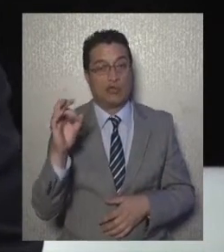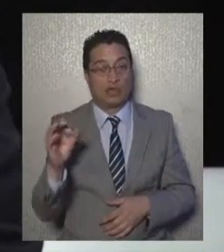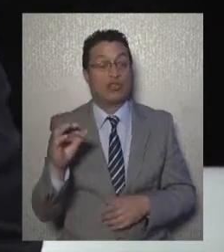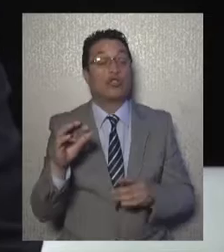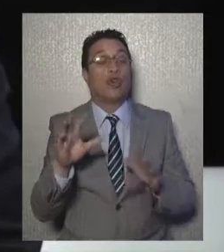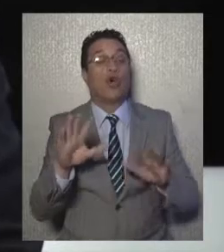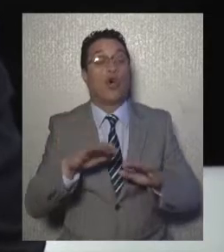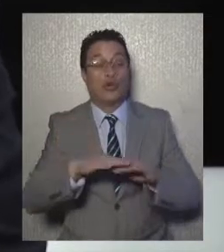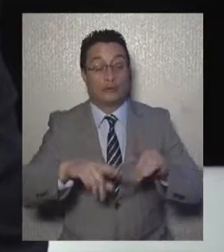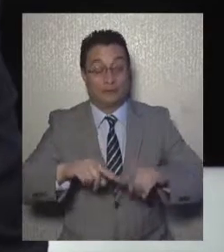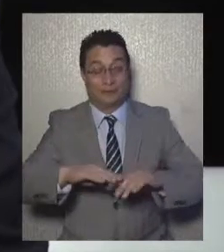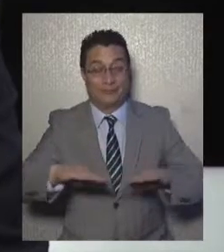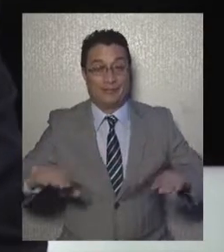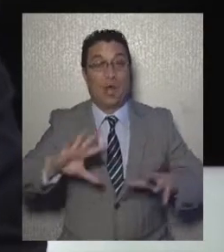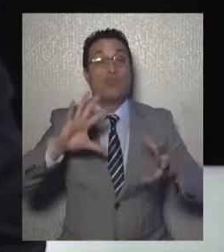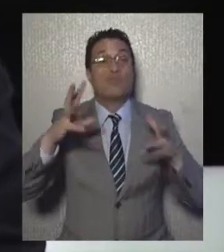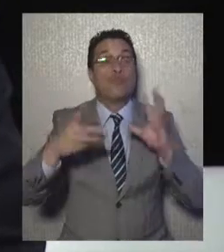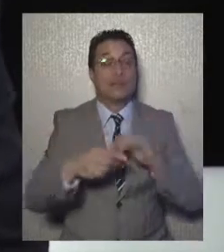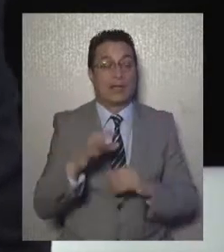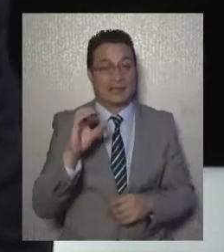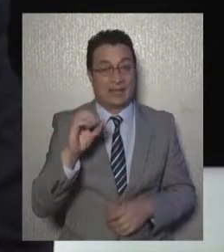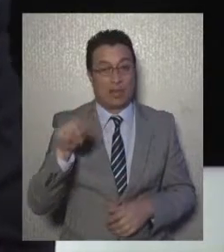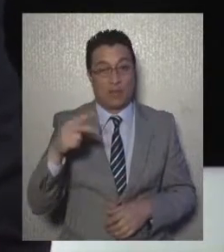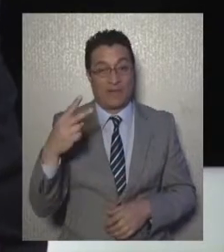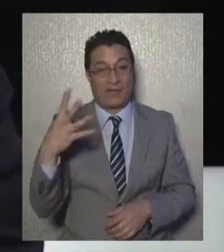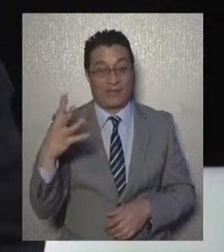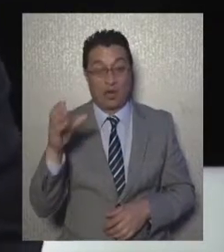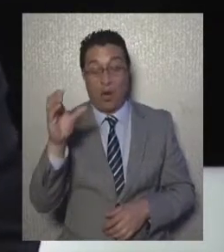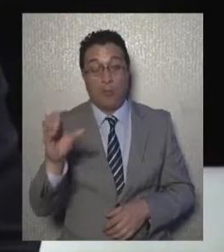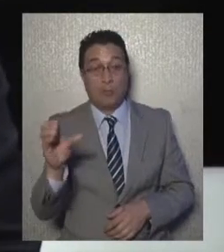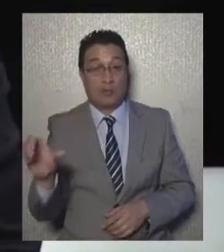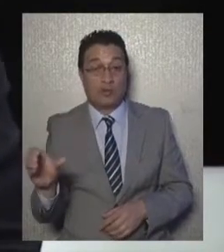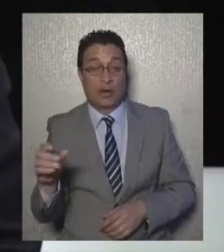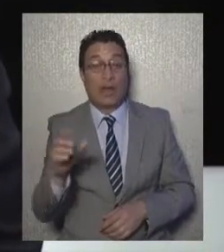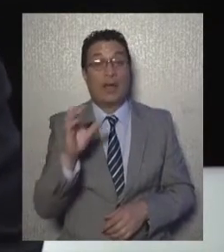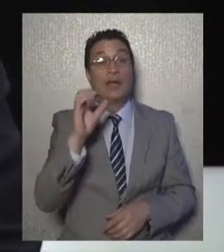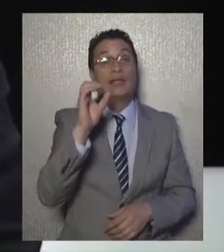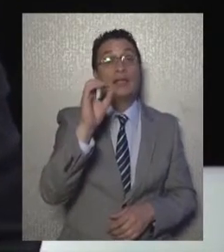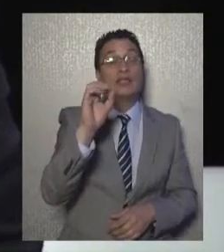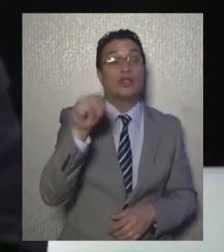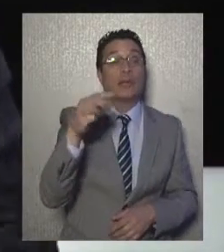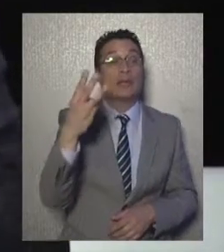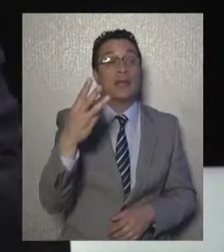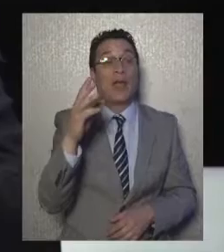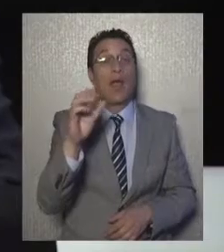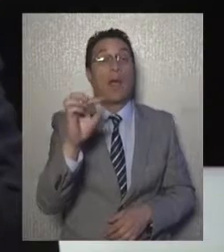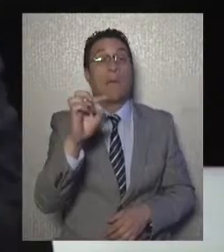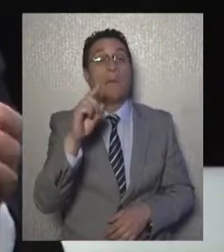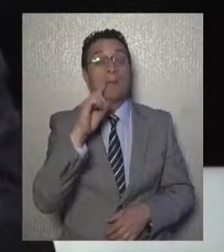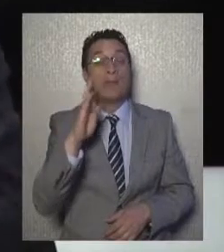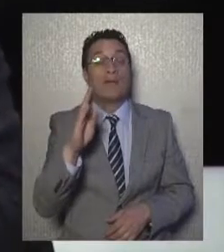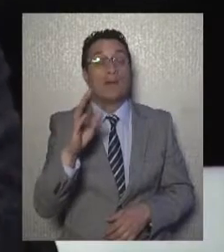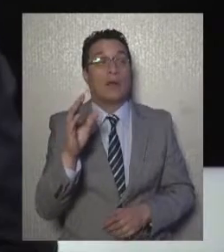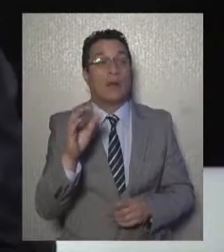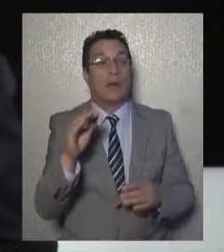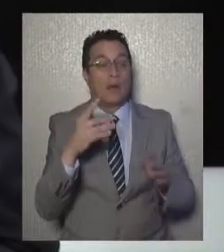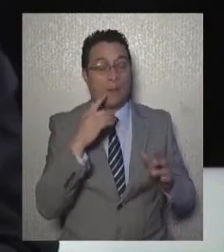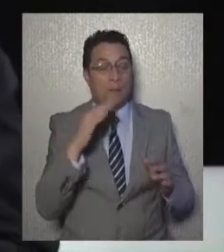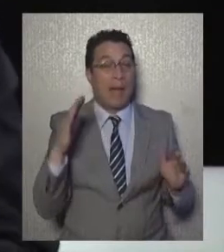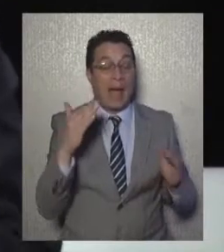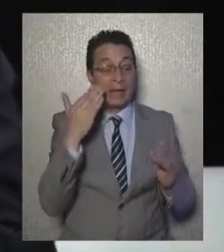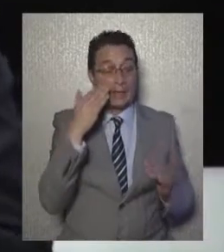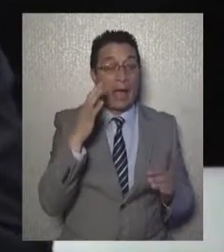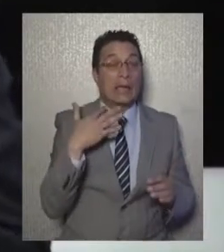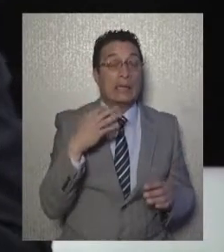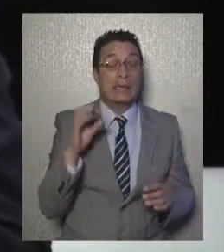mundo, el 0,25% de la población y el 0,3% del PIB del mundo. O sea, somos más cerca de cero que de uno.